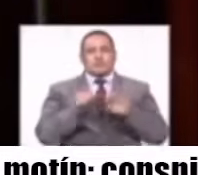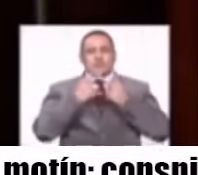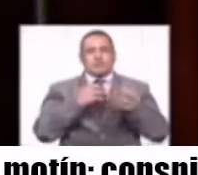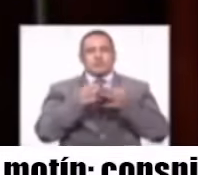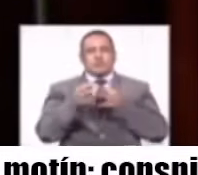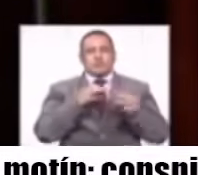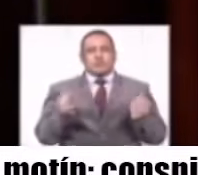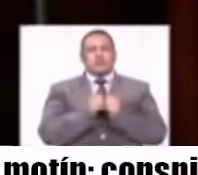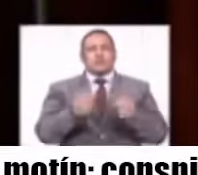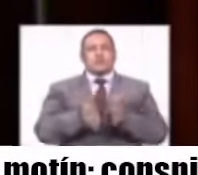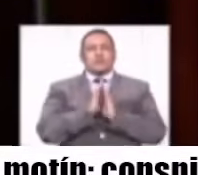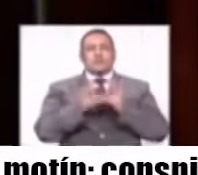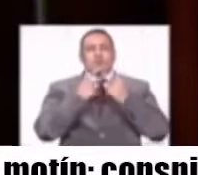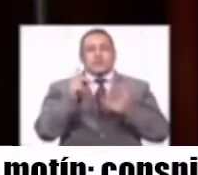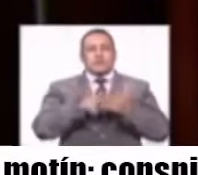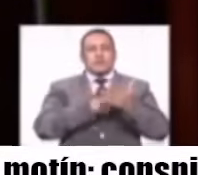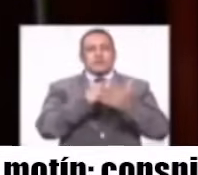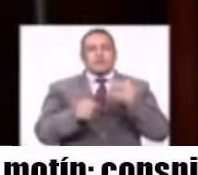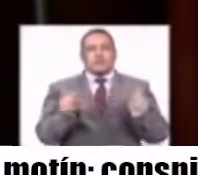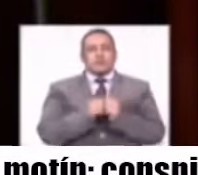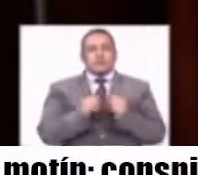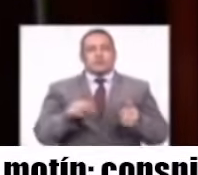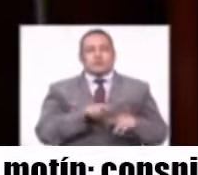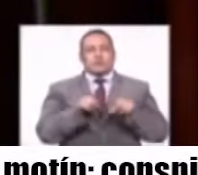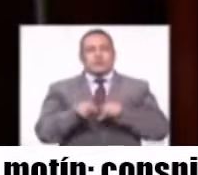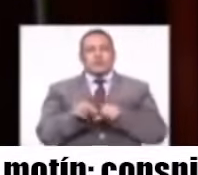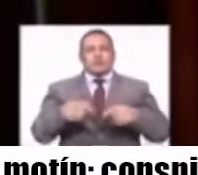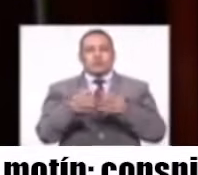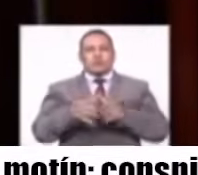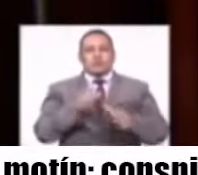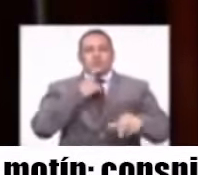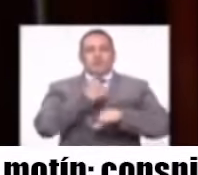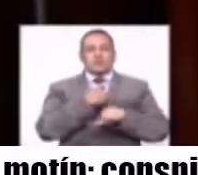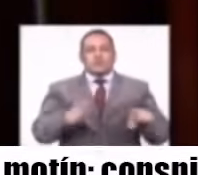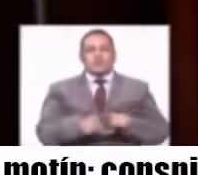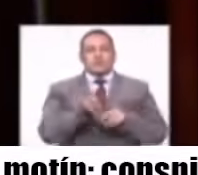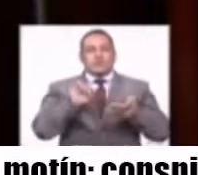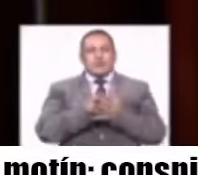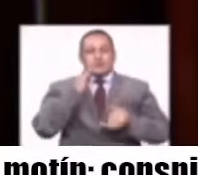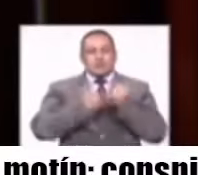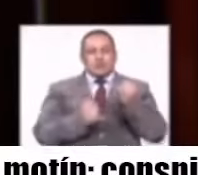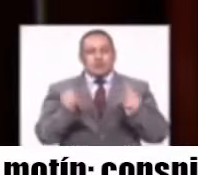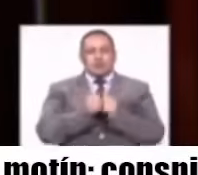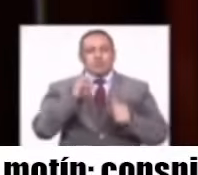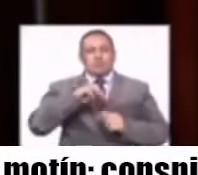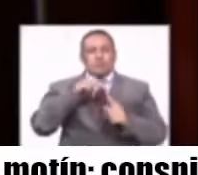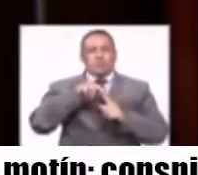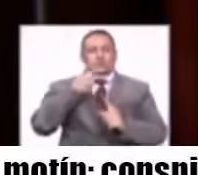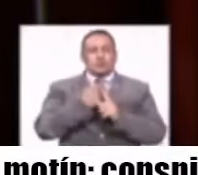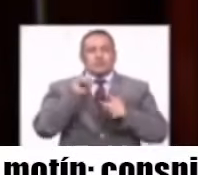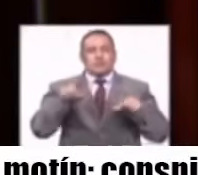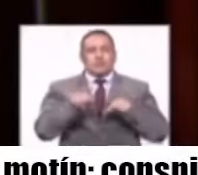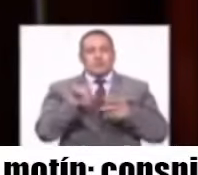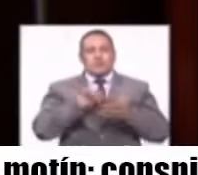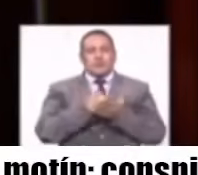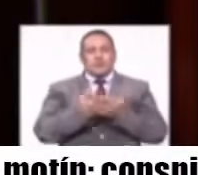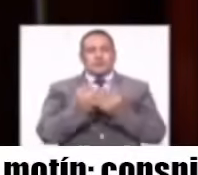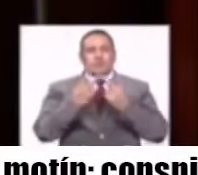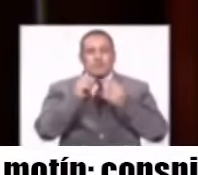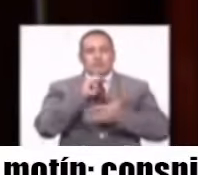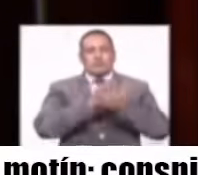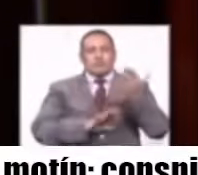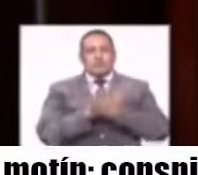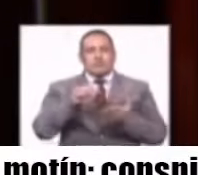se habrían vulnerado, señaladas expresamente tanto por el denunciante congresista José Carlos Montoya Manrique, como recogidas en el